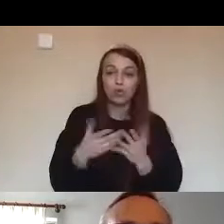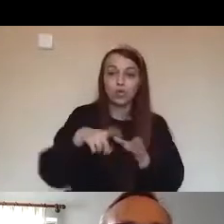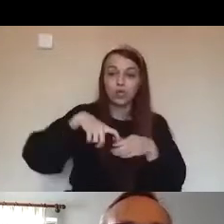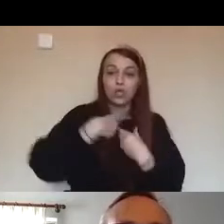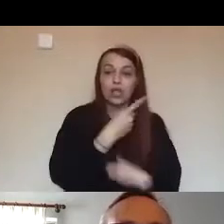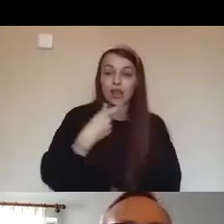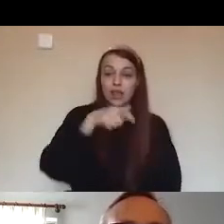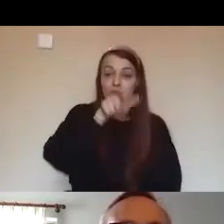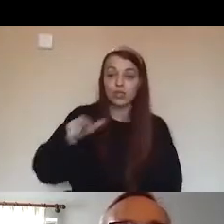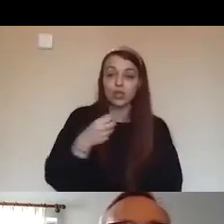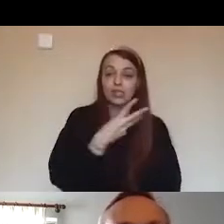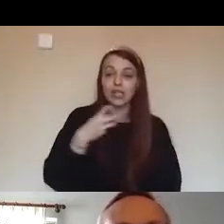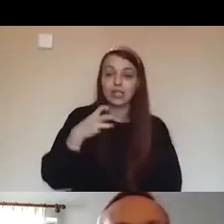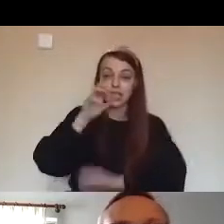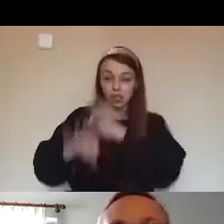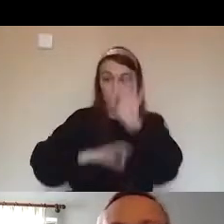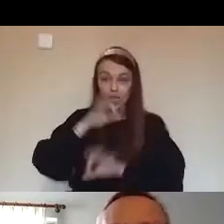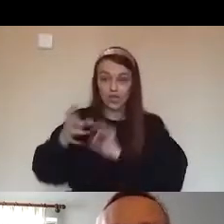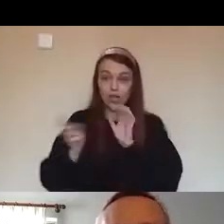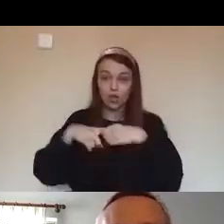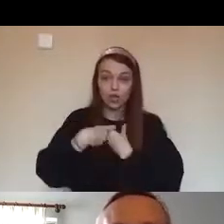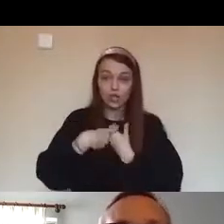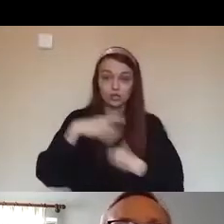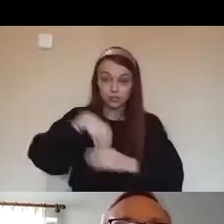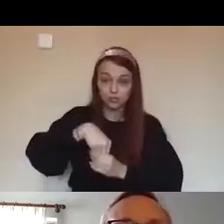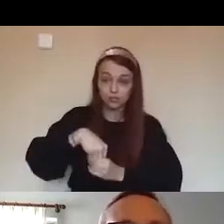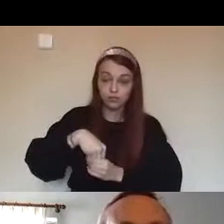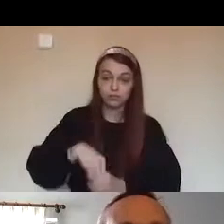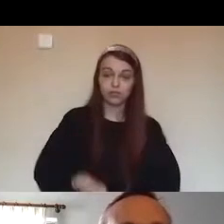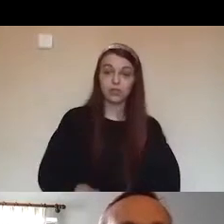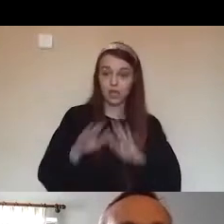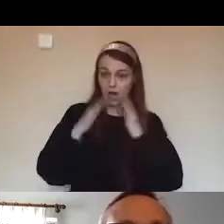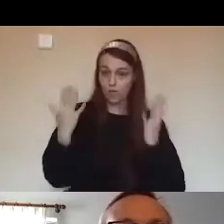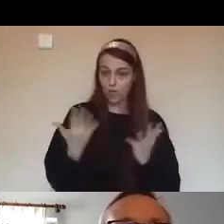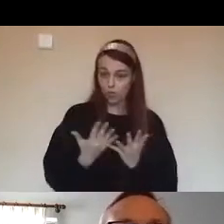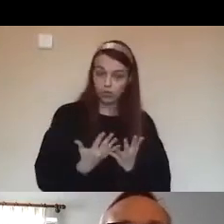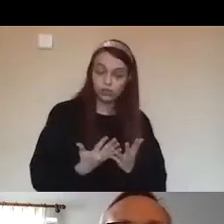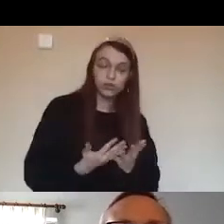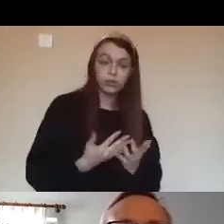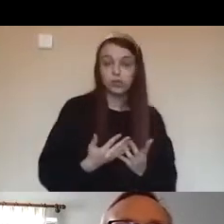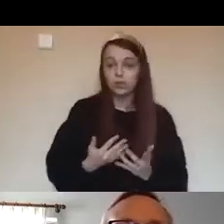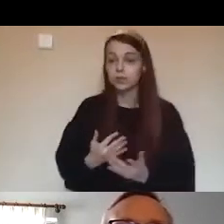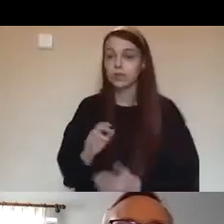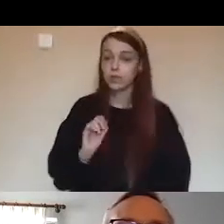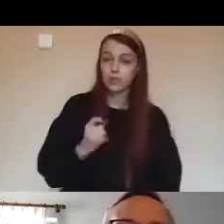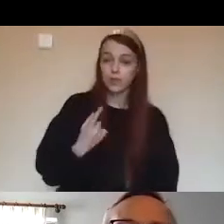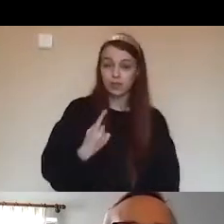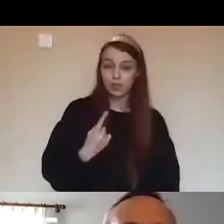unas 300 organizaciones en todo el mundo. Y hablamos sobre todo con